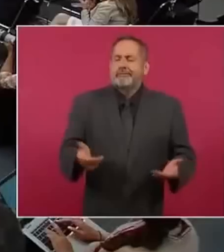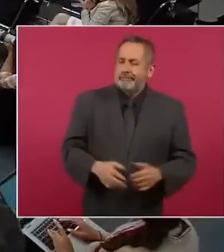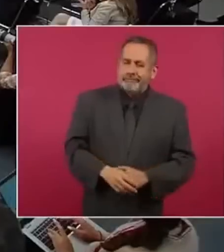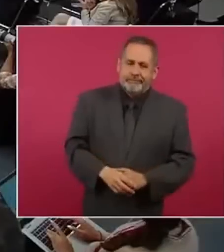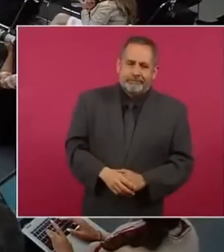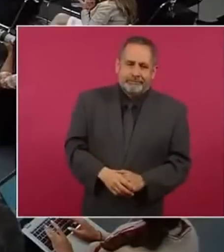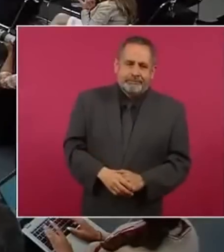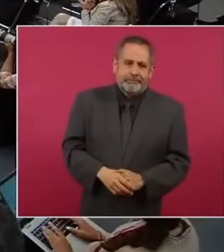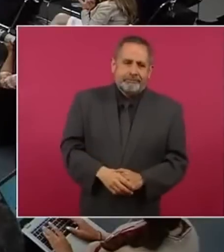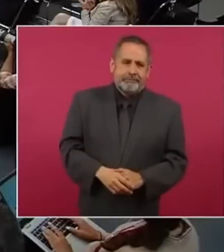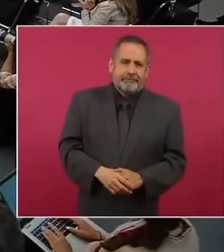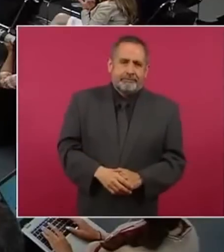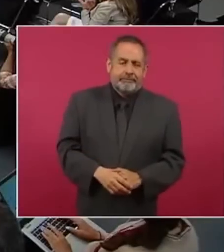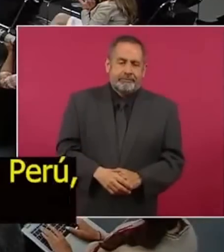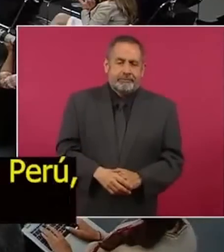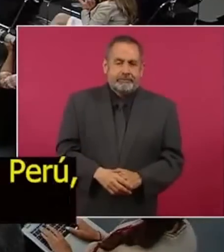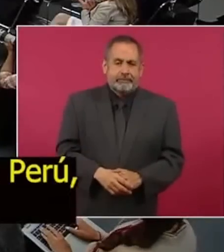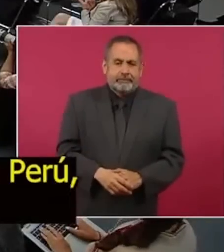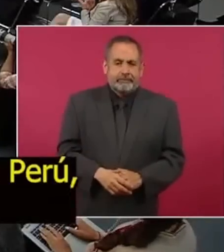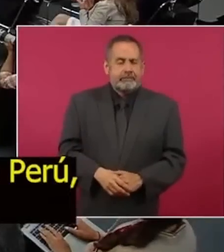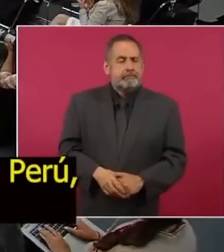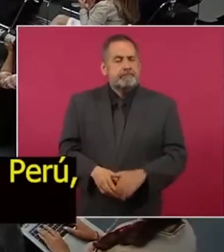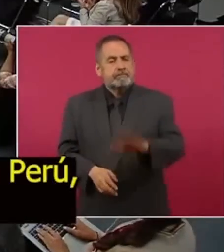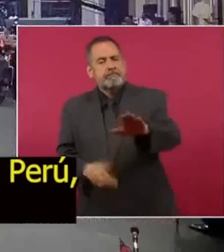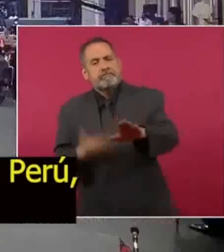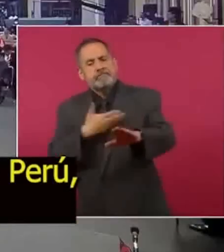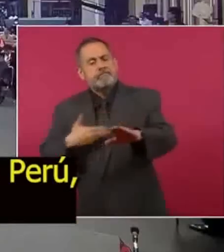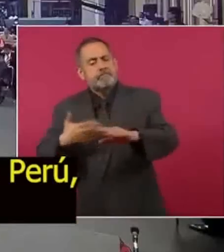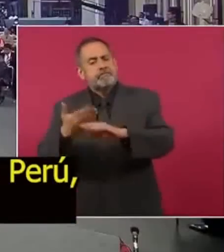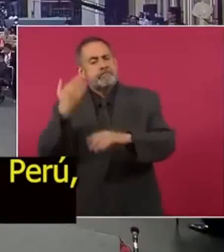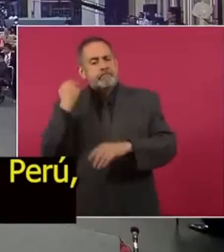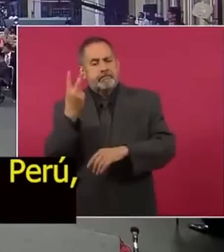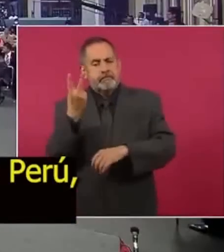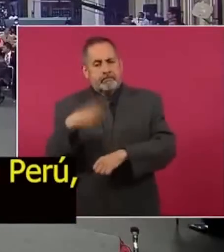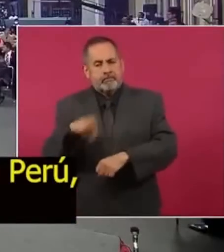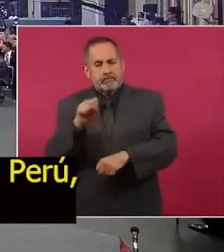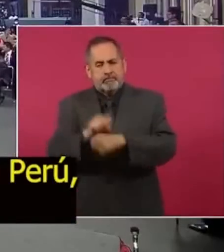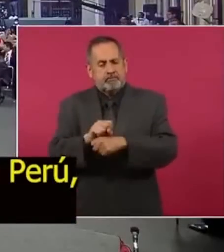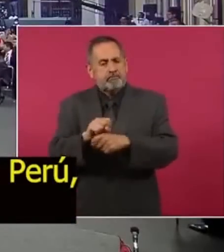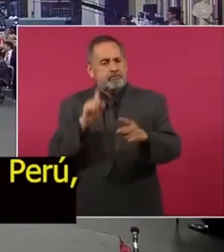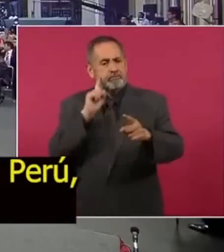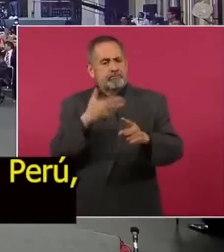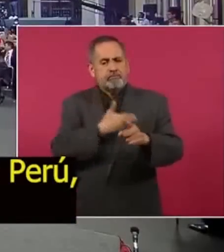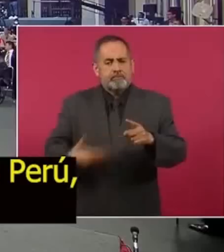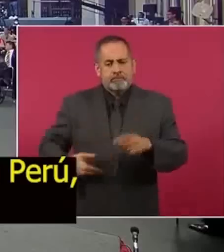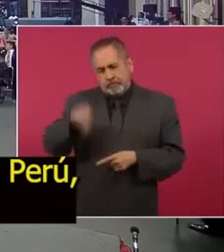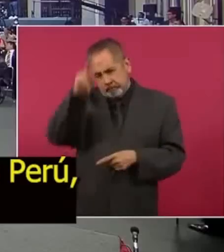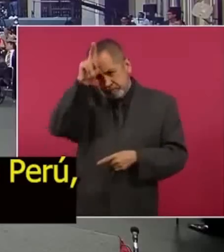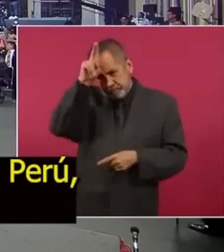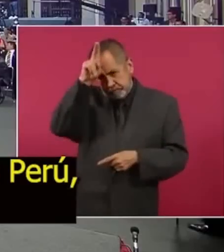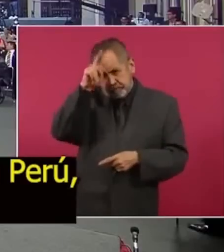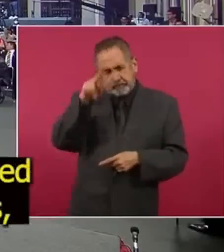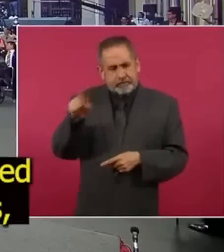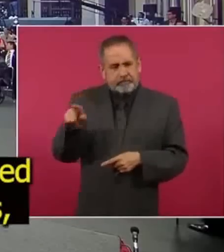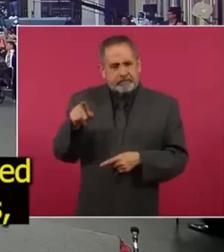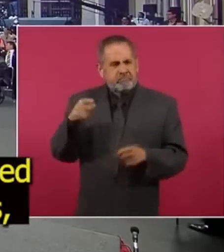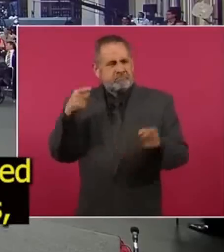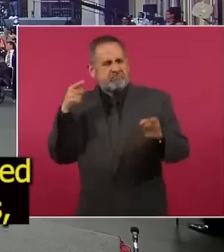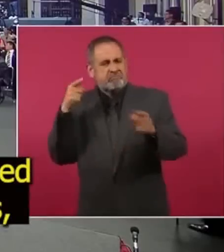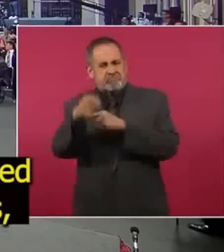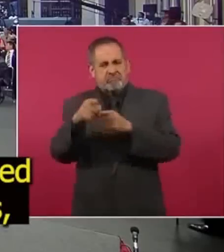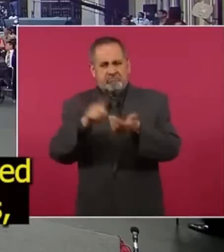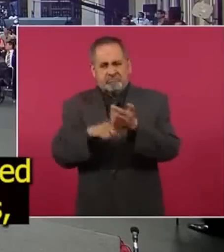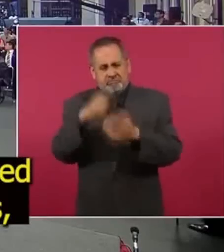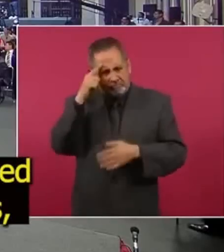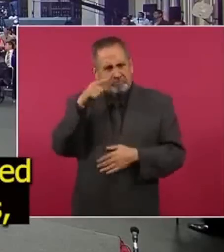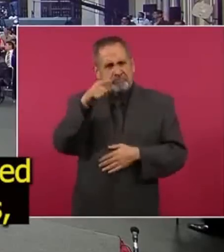esto. Presidente, hace dos semanas la presidenta de Perú, Dina Boluarte, lo acusó, bueno, cuestionó